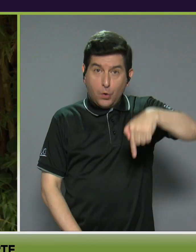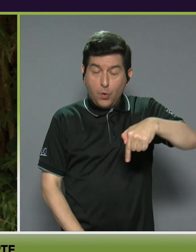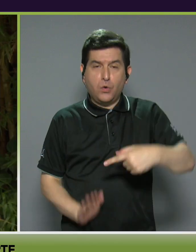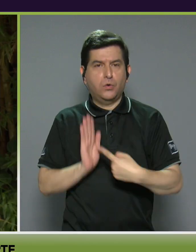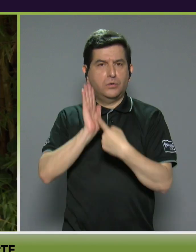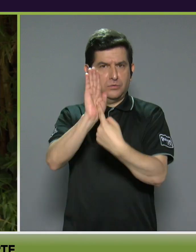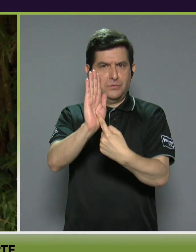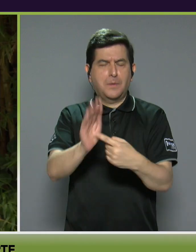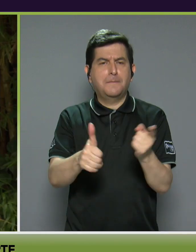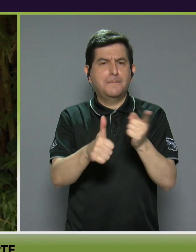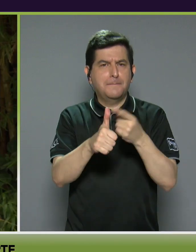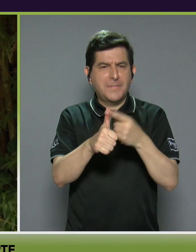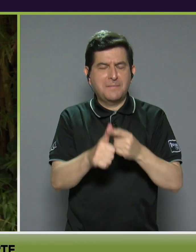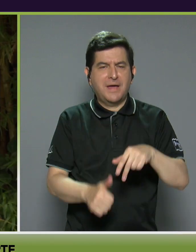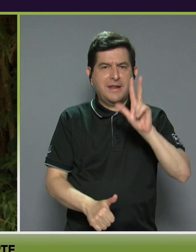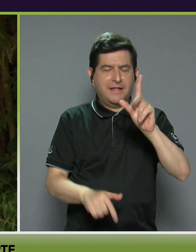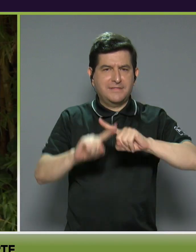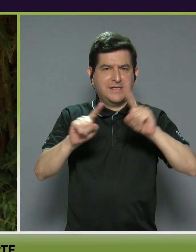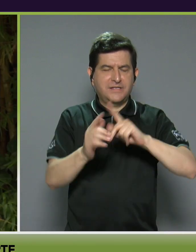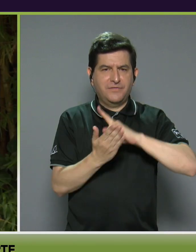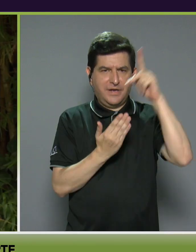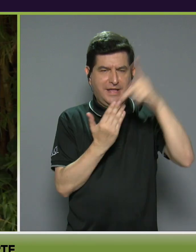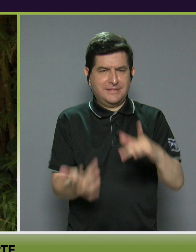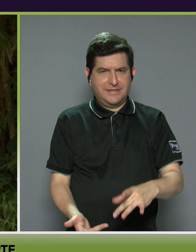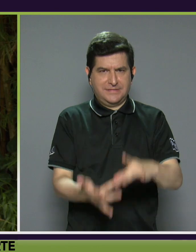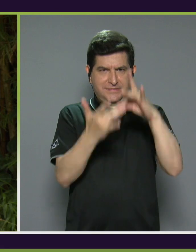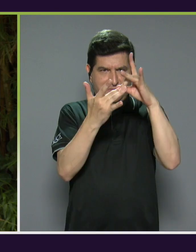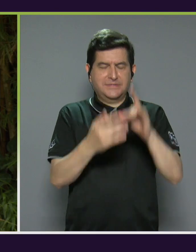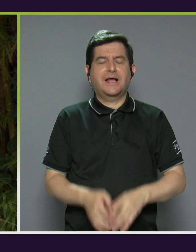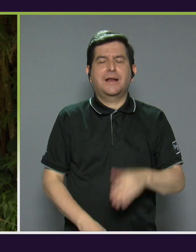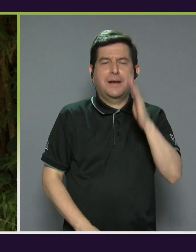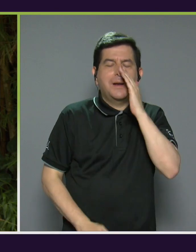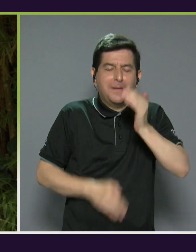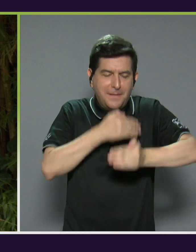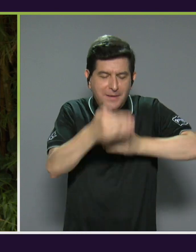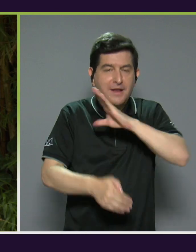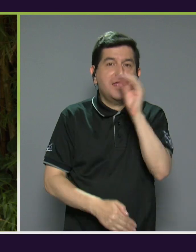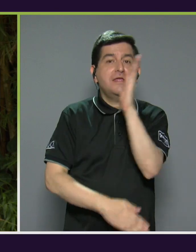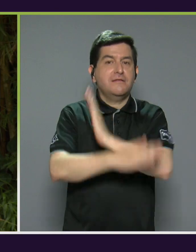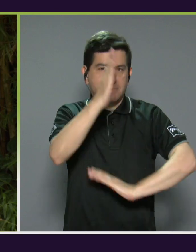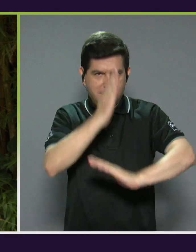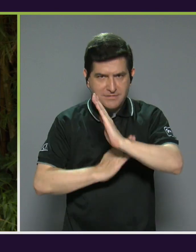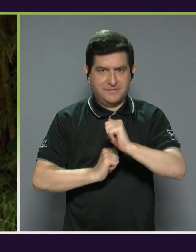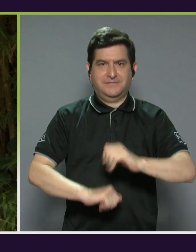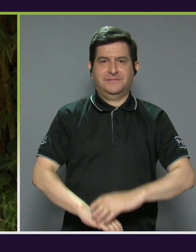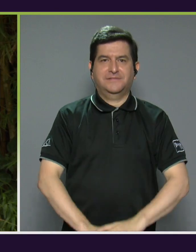de 3 entregas especiales sobre la maternidad y la discapacidad.